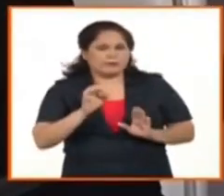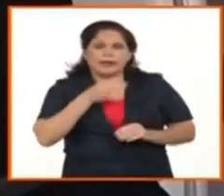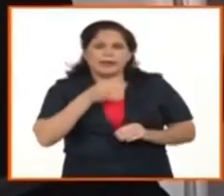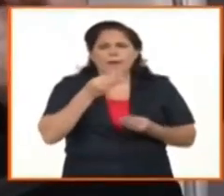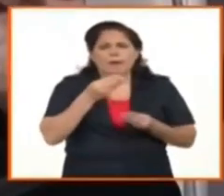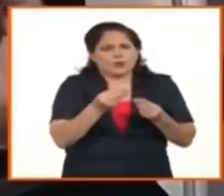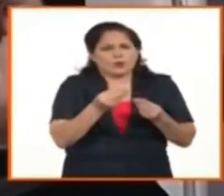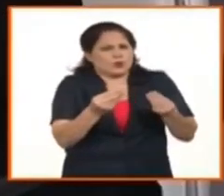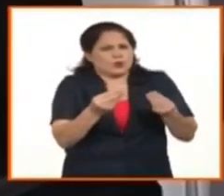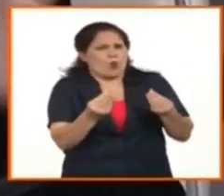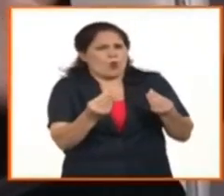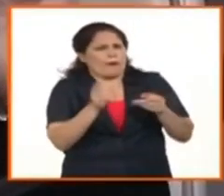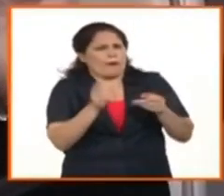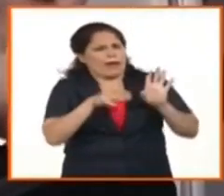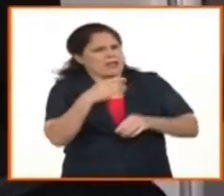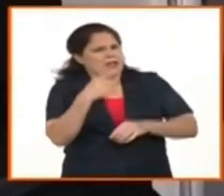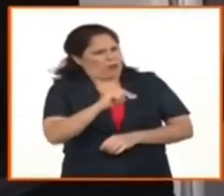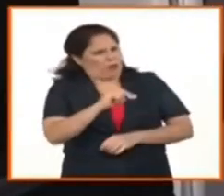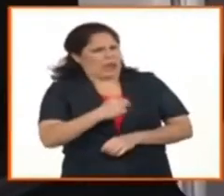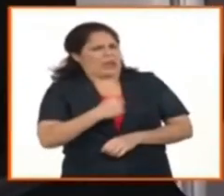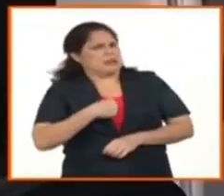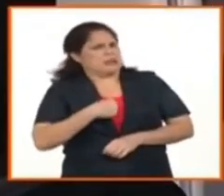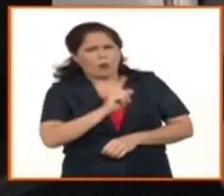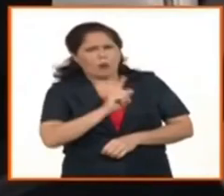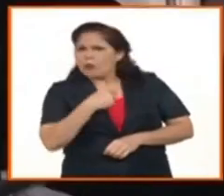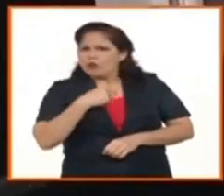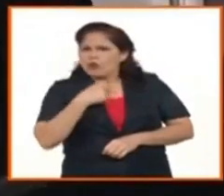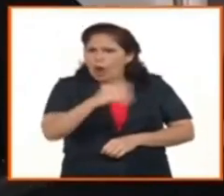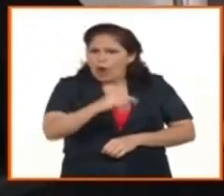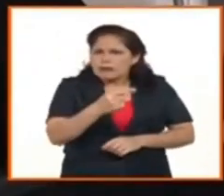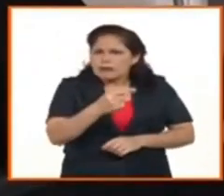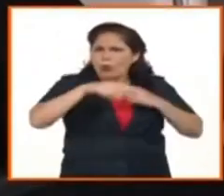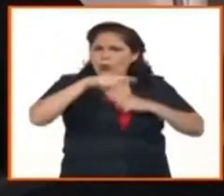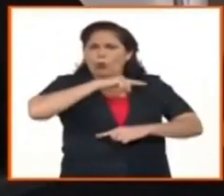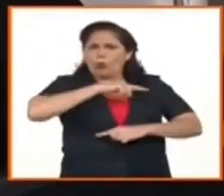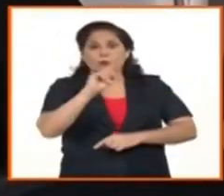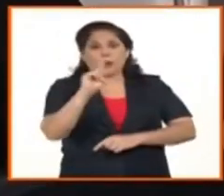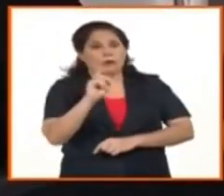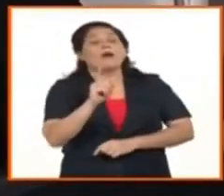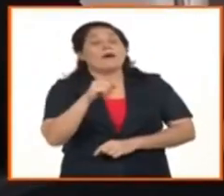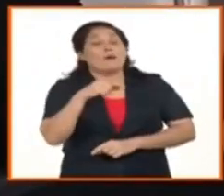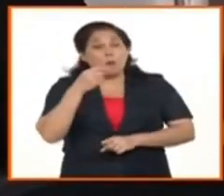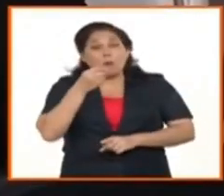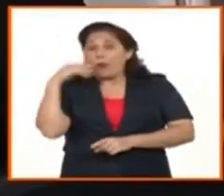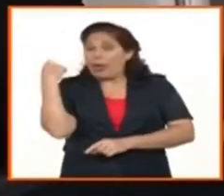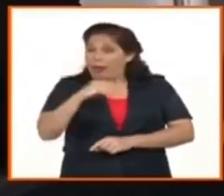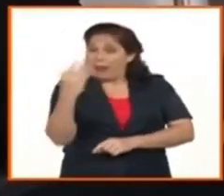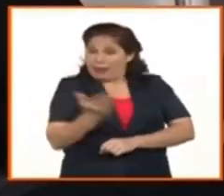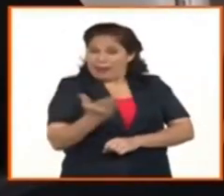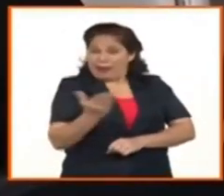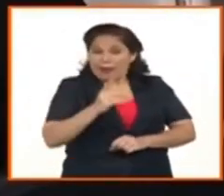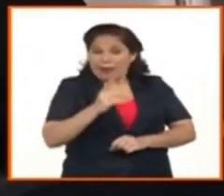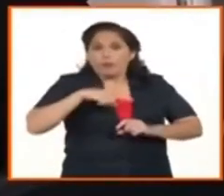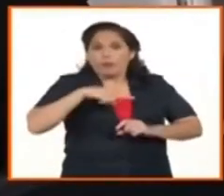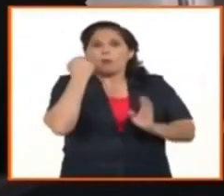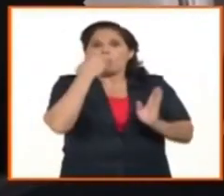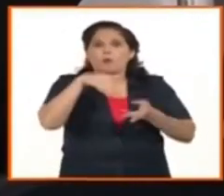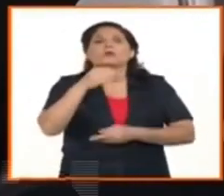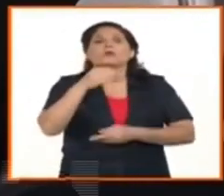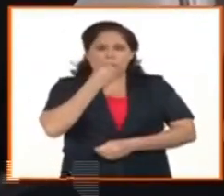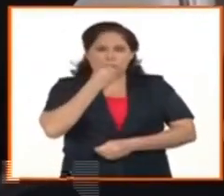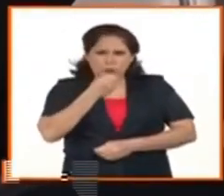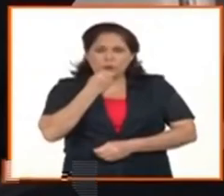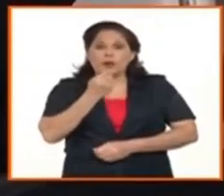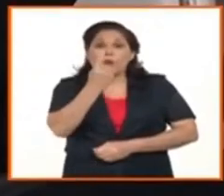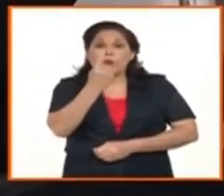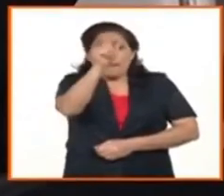invisible más simbólica hasta la hasta la muerte y siempre nosotros decimos aunque haya un solo